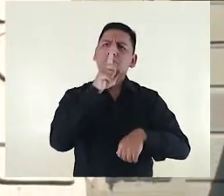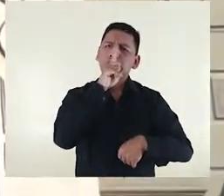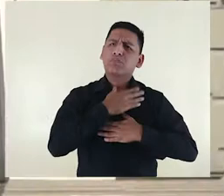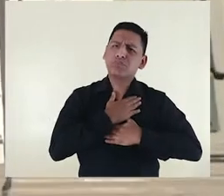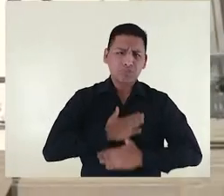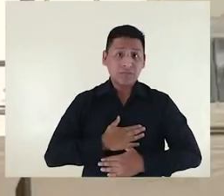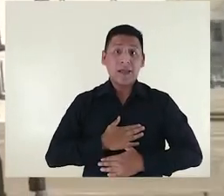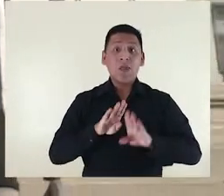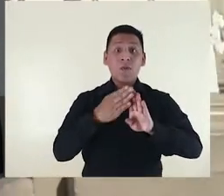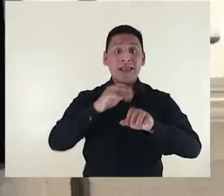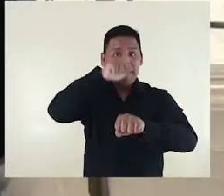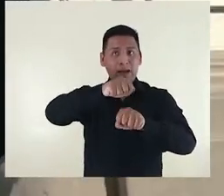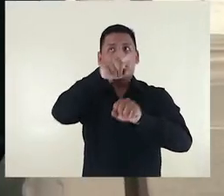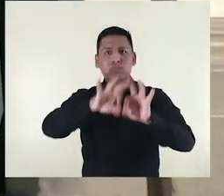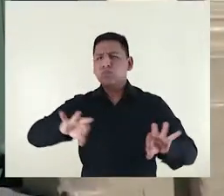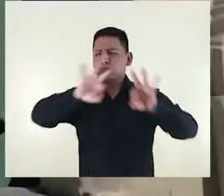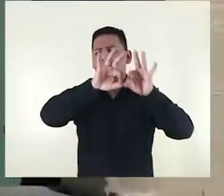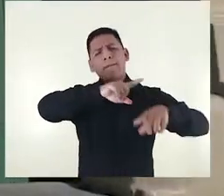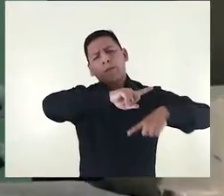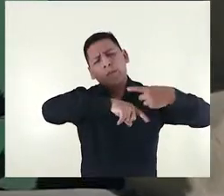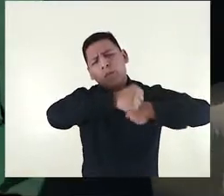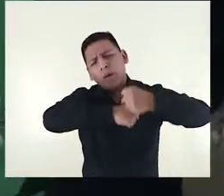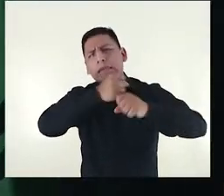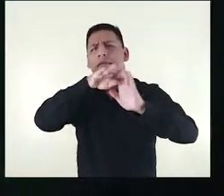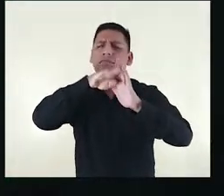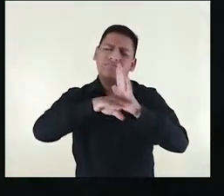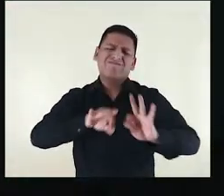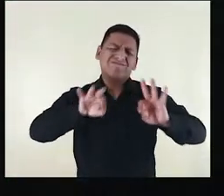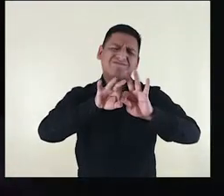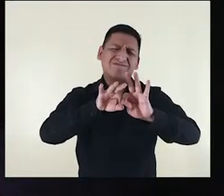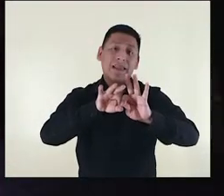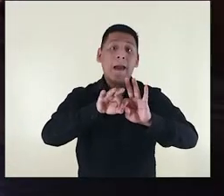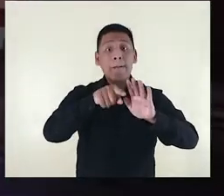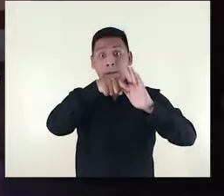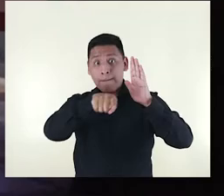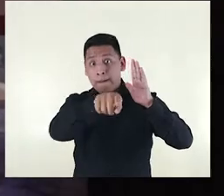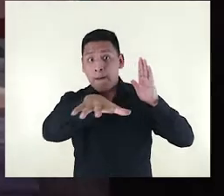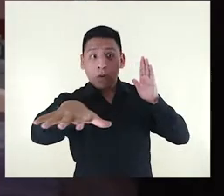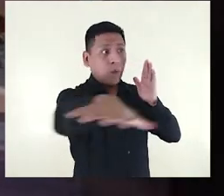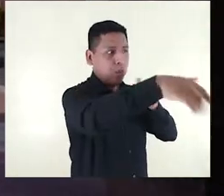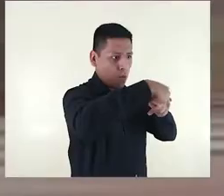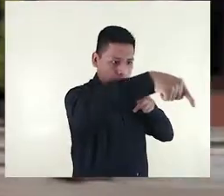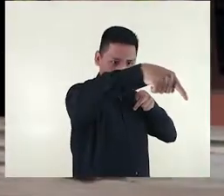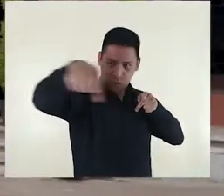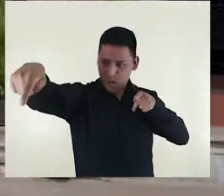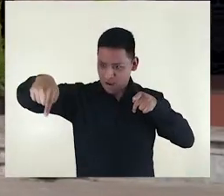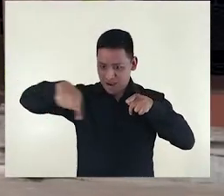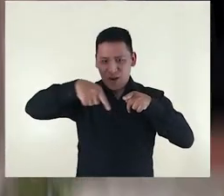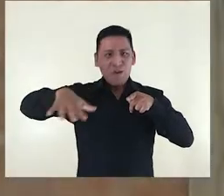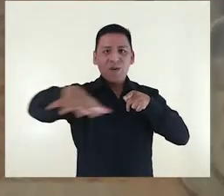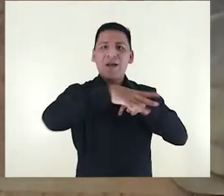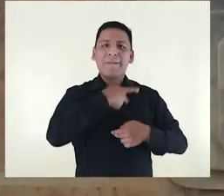de carácter sobrio, su portada de piedra ha ido disminuyendo su importancia con el pasar de los años. Sin embargo, por dentro, el trazado